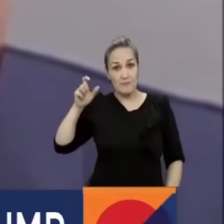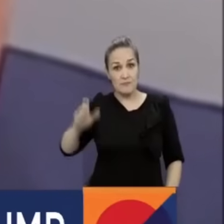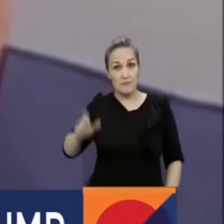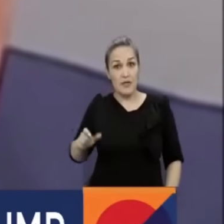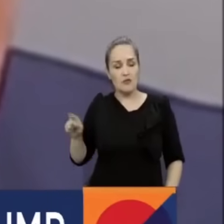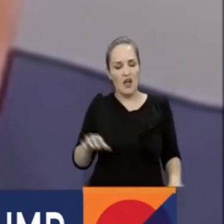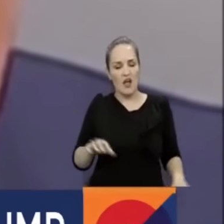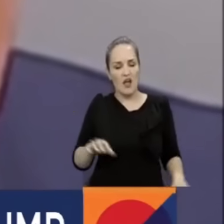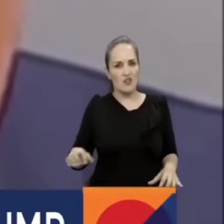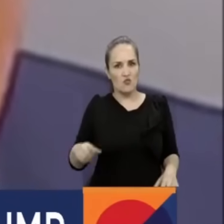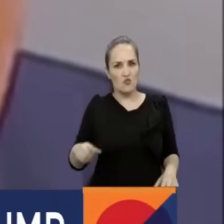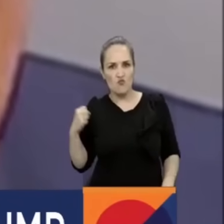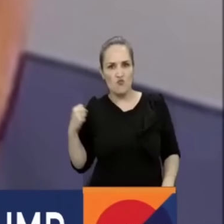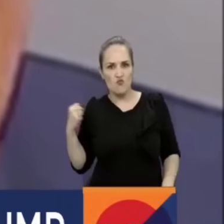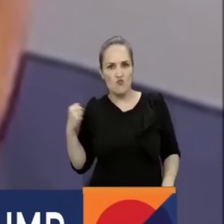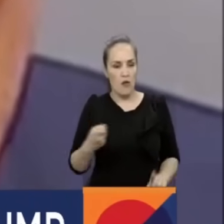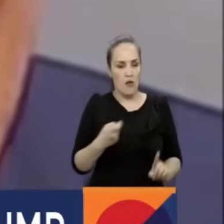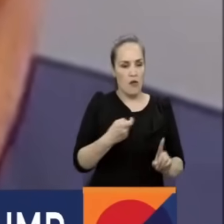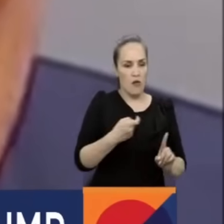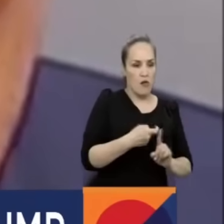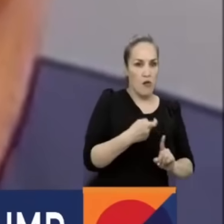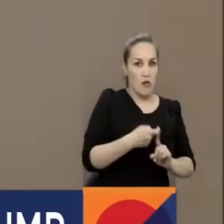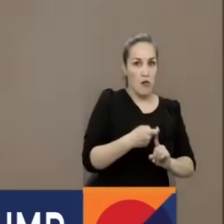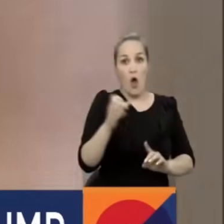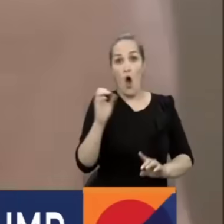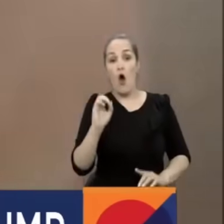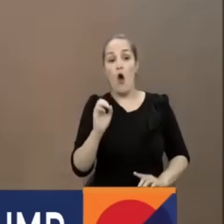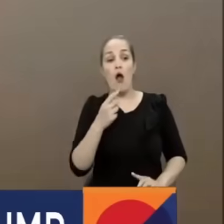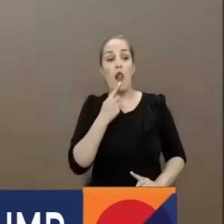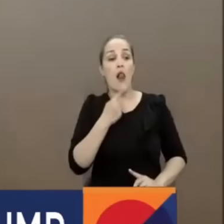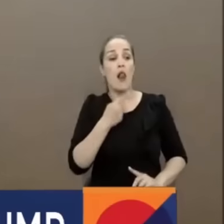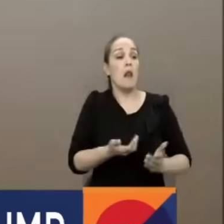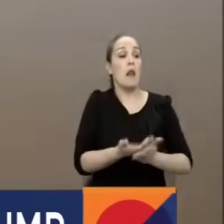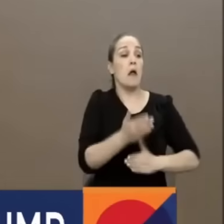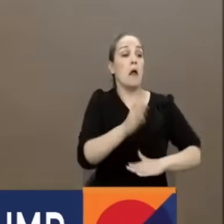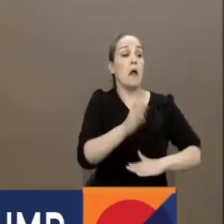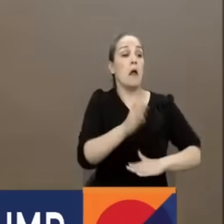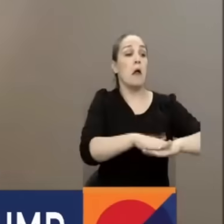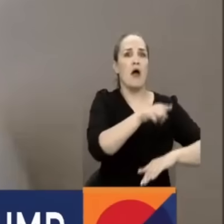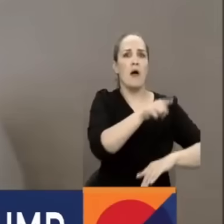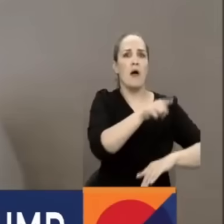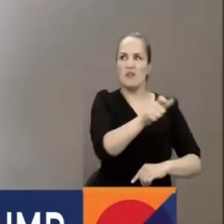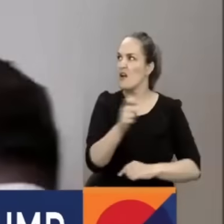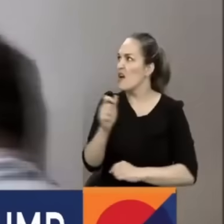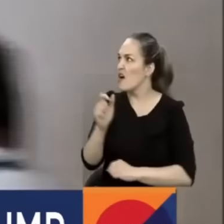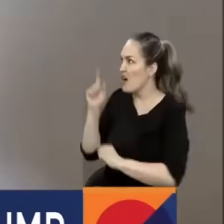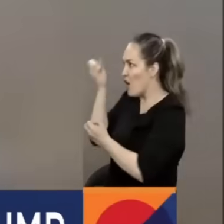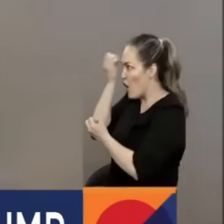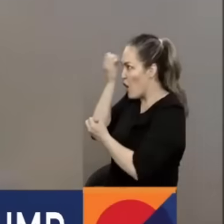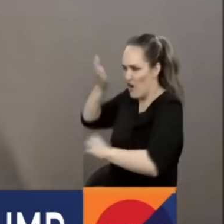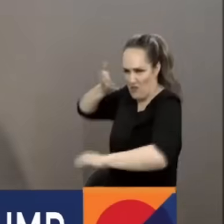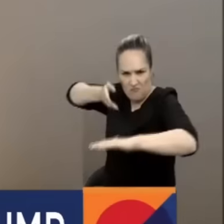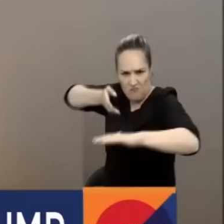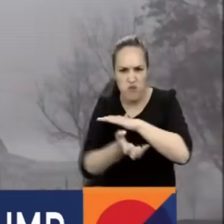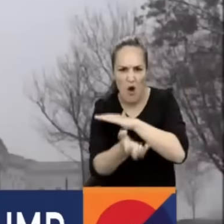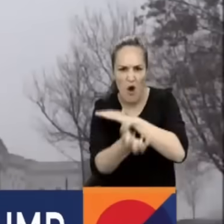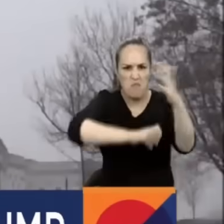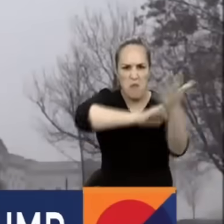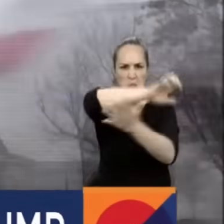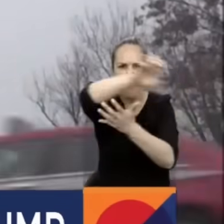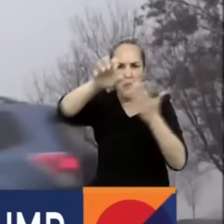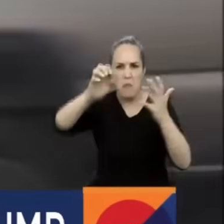podido motivar, impulsar o siquiera sugerir que esto fuera posible en la nación más poderosa del